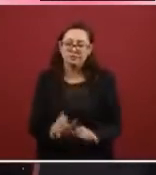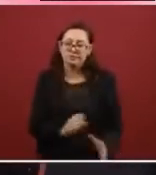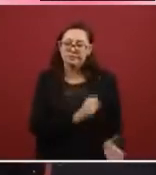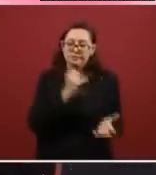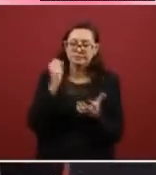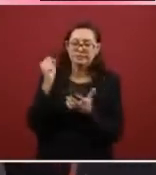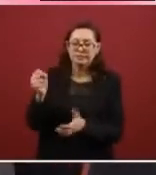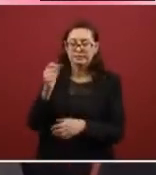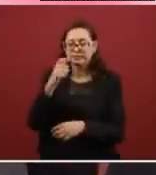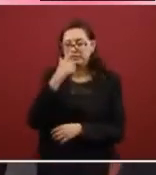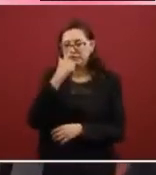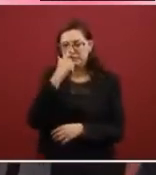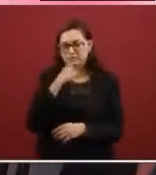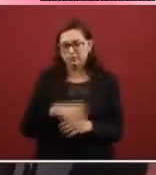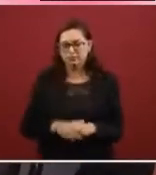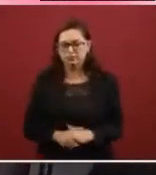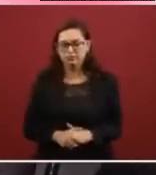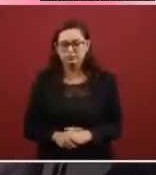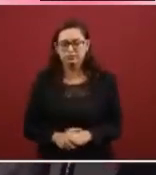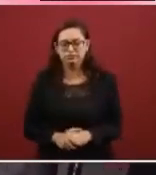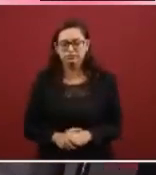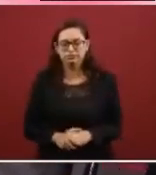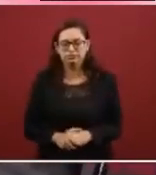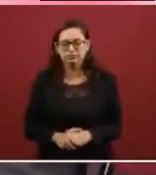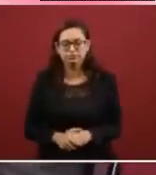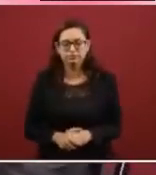be la carretera. Short.